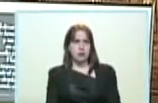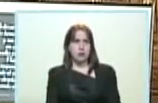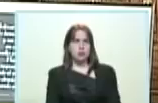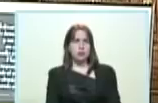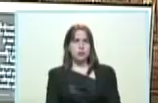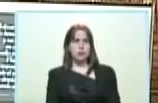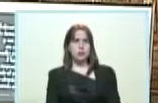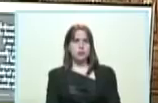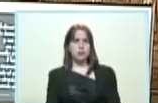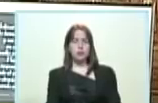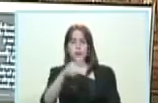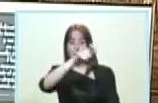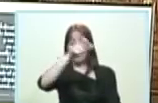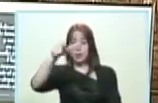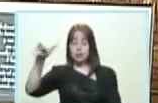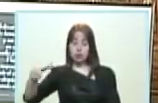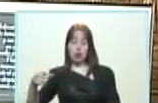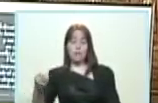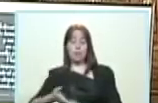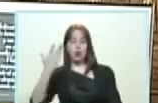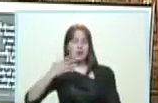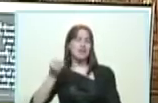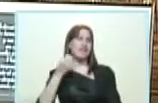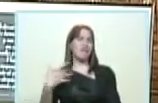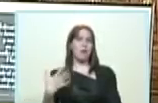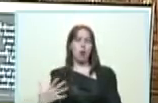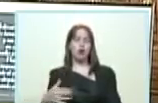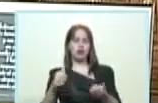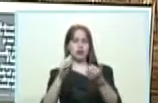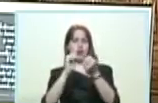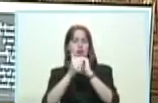las figuras públicas, deportistas, artistas,